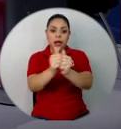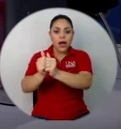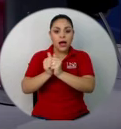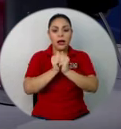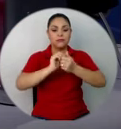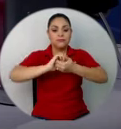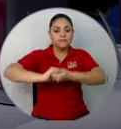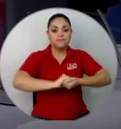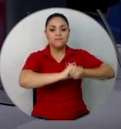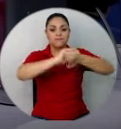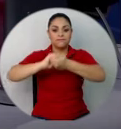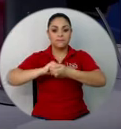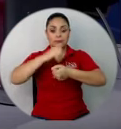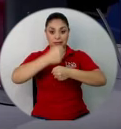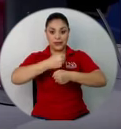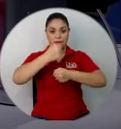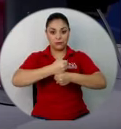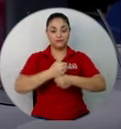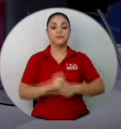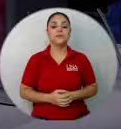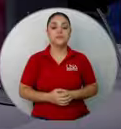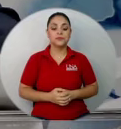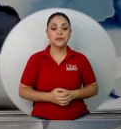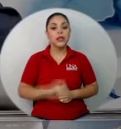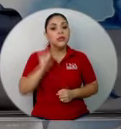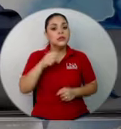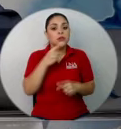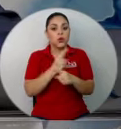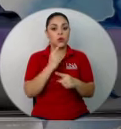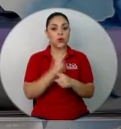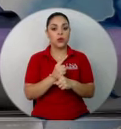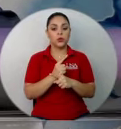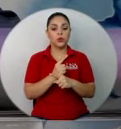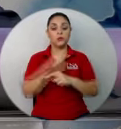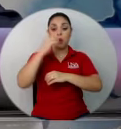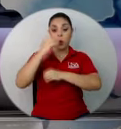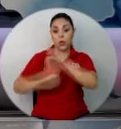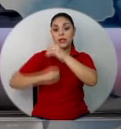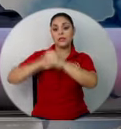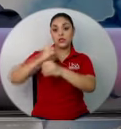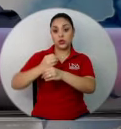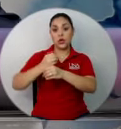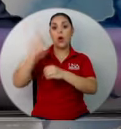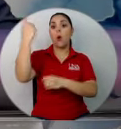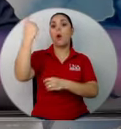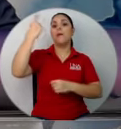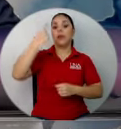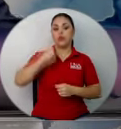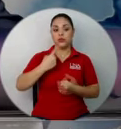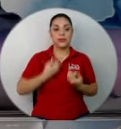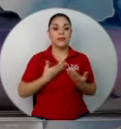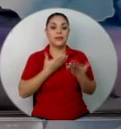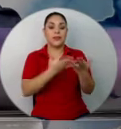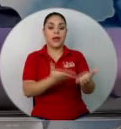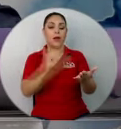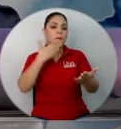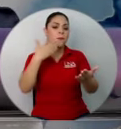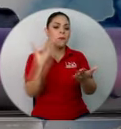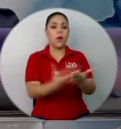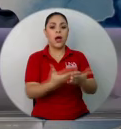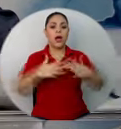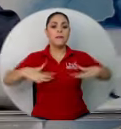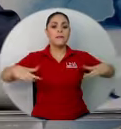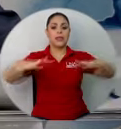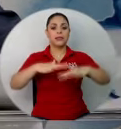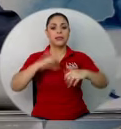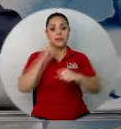de trabajo. Definitivamente las organizaciones tienen la obligación de propiciar buenos ambientes de